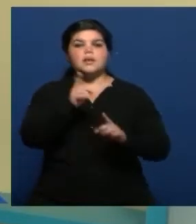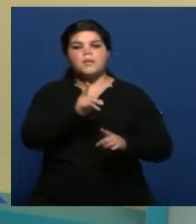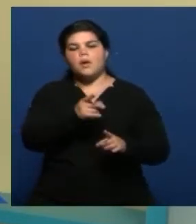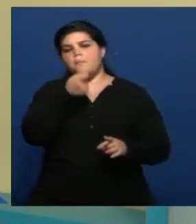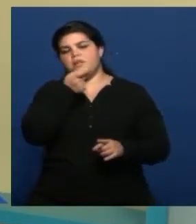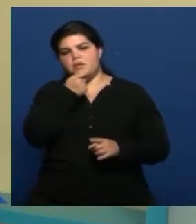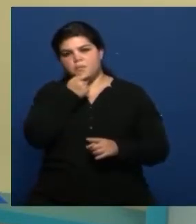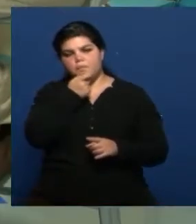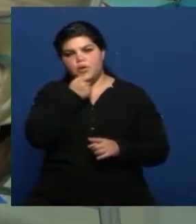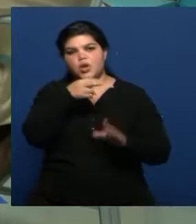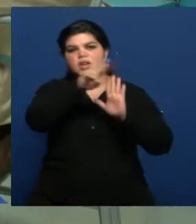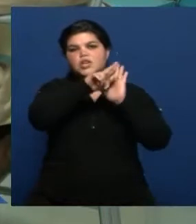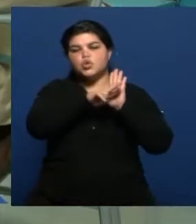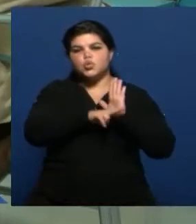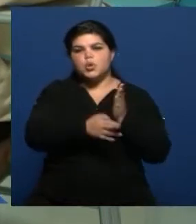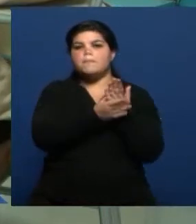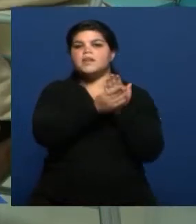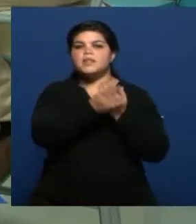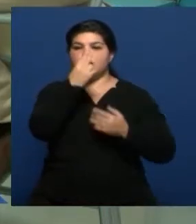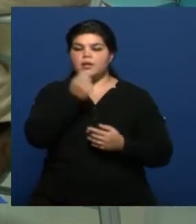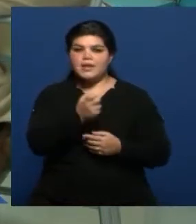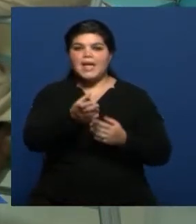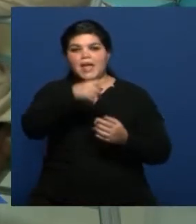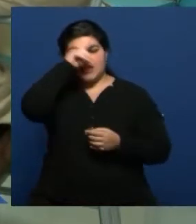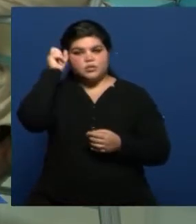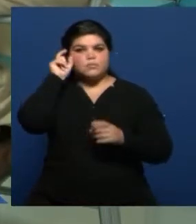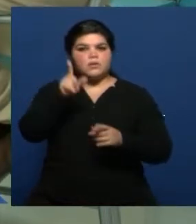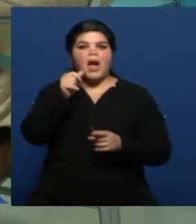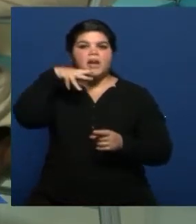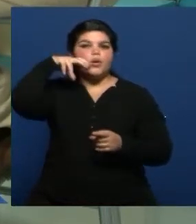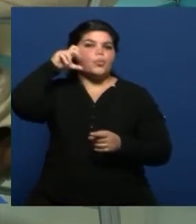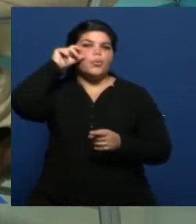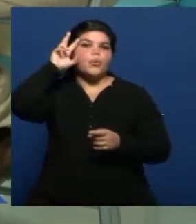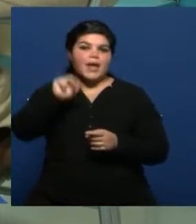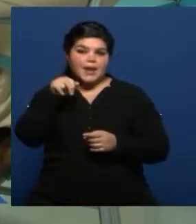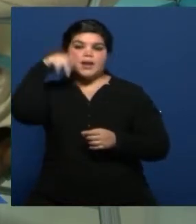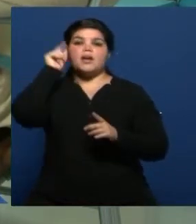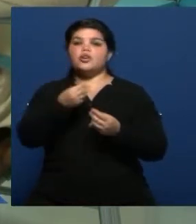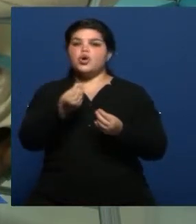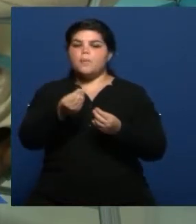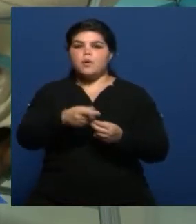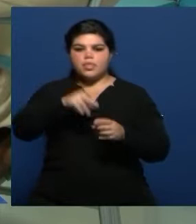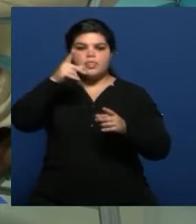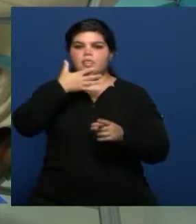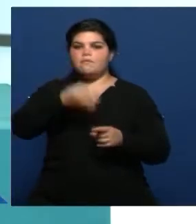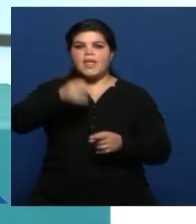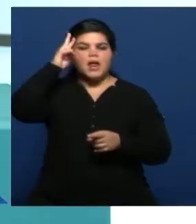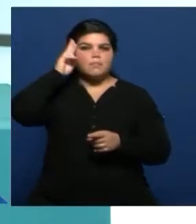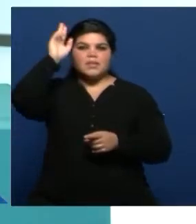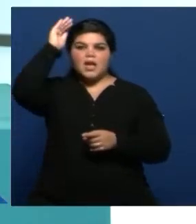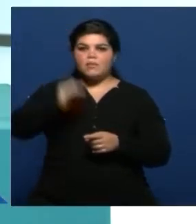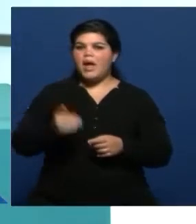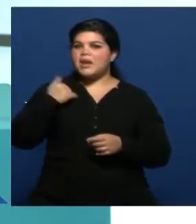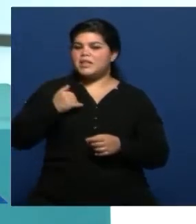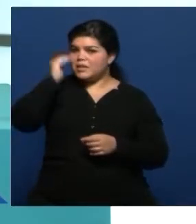una resolución del Ministerio de Energía de la Nación que conduce Juan José Aranguren, en teoría se debería respetar en todo el país este precio, ¿no? Bueno, pero ¿sabés